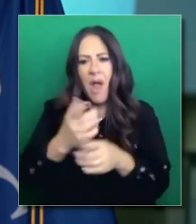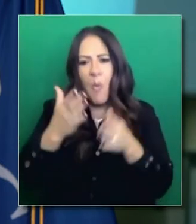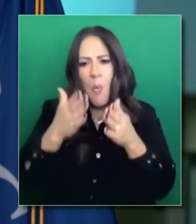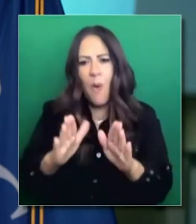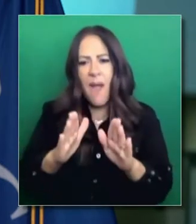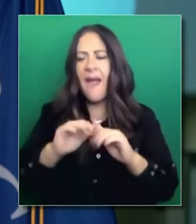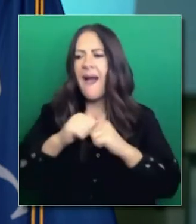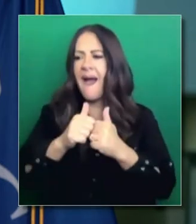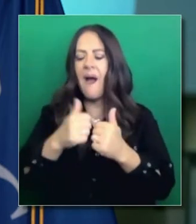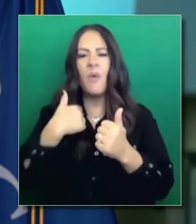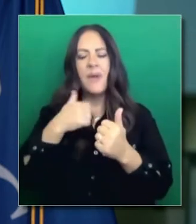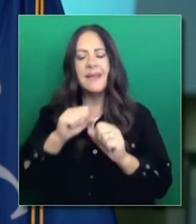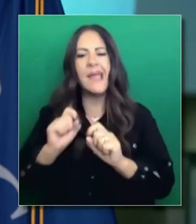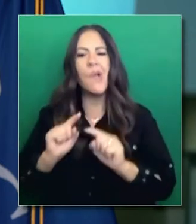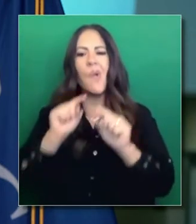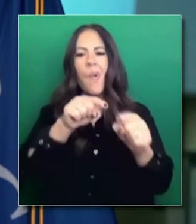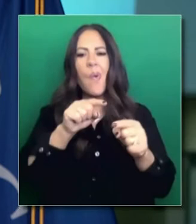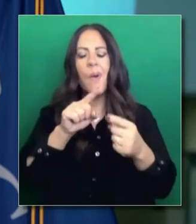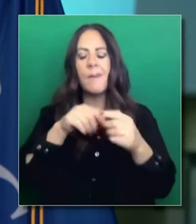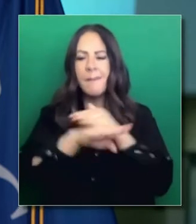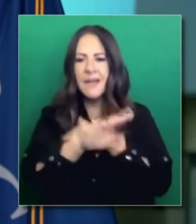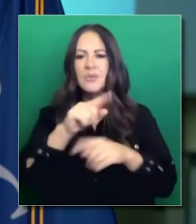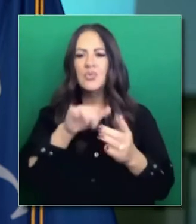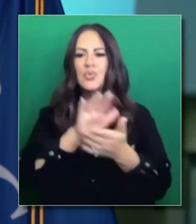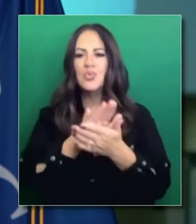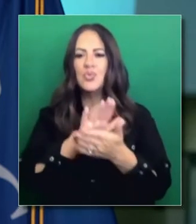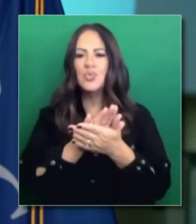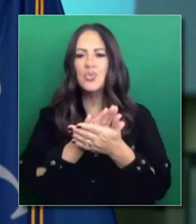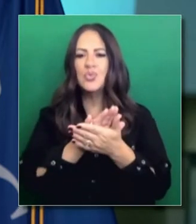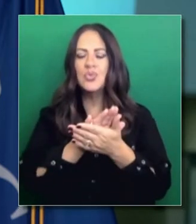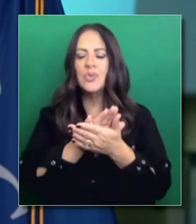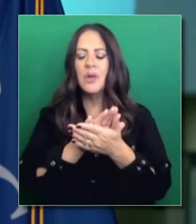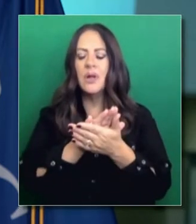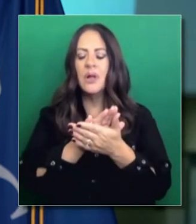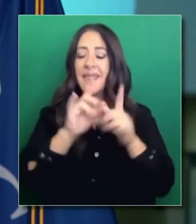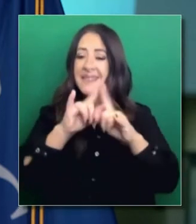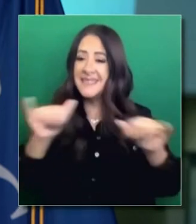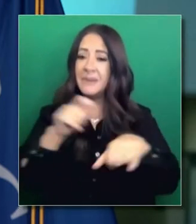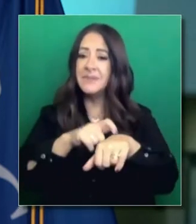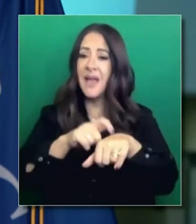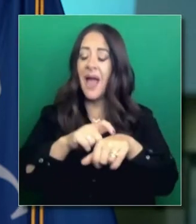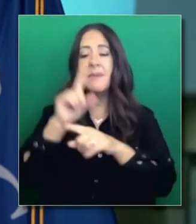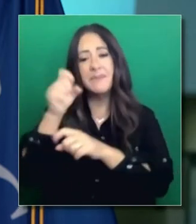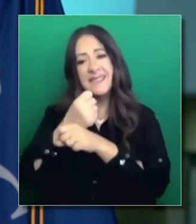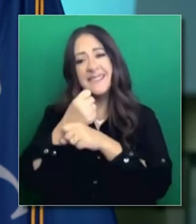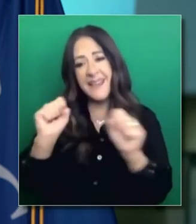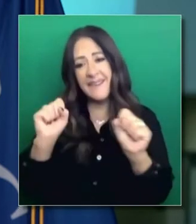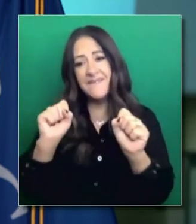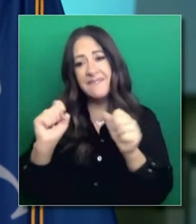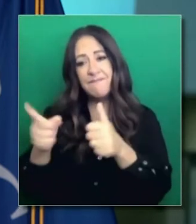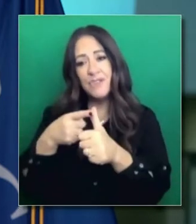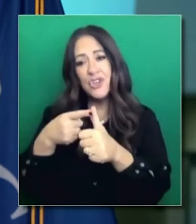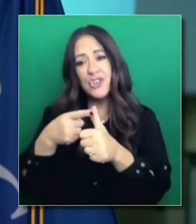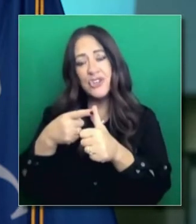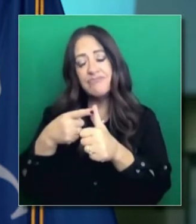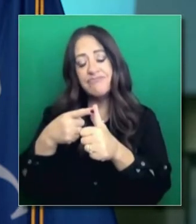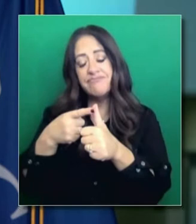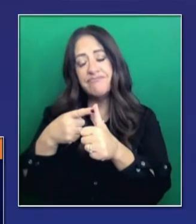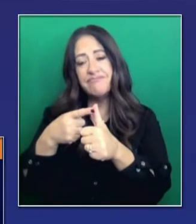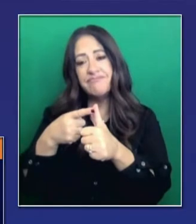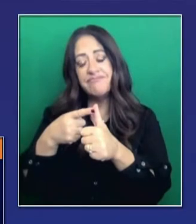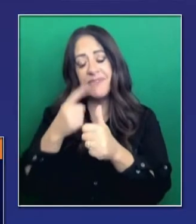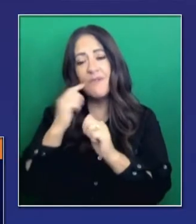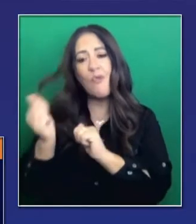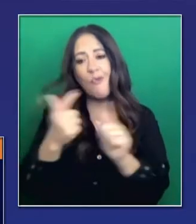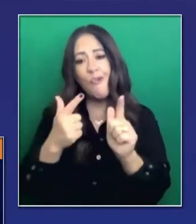y tratar de hacerlo de una forma segura, sin riesgo, teniendo en mente la seguridad de todo mundo, sobre